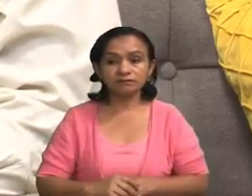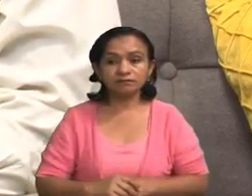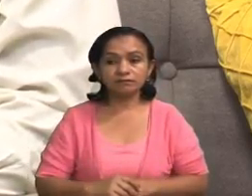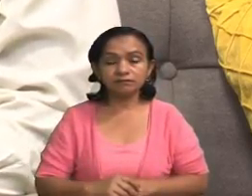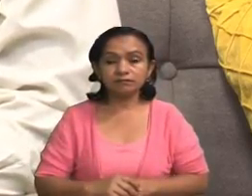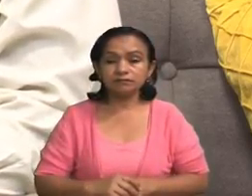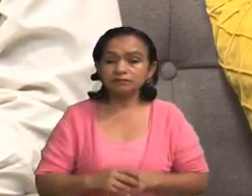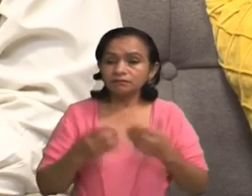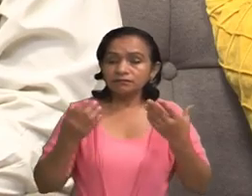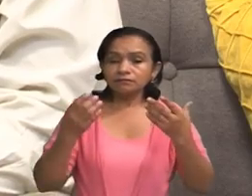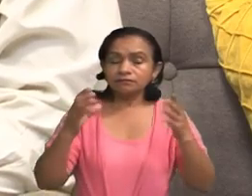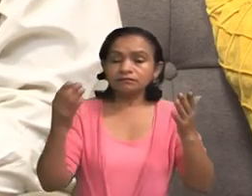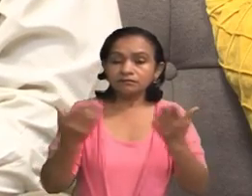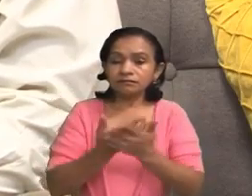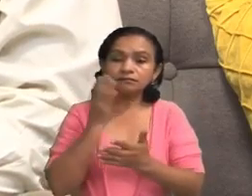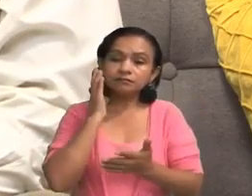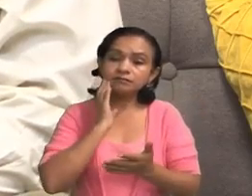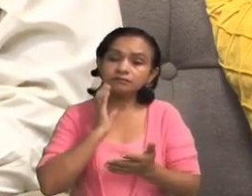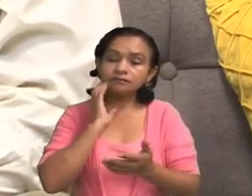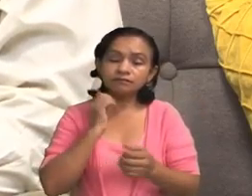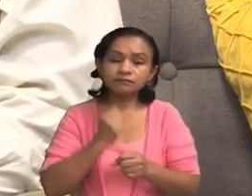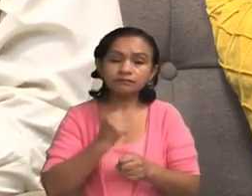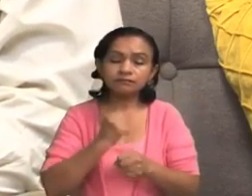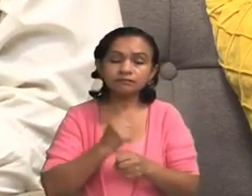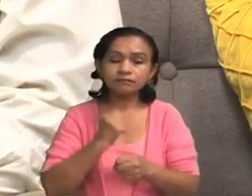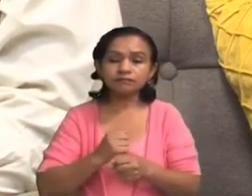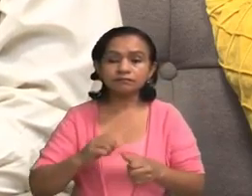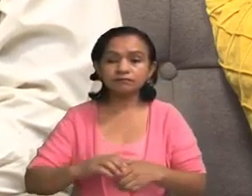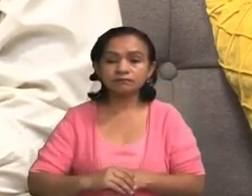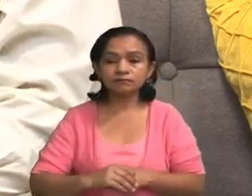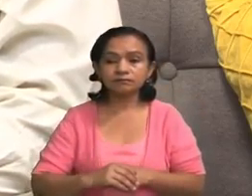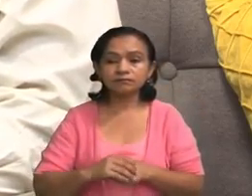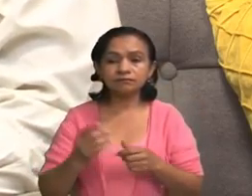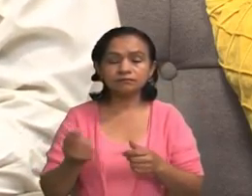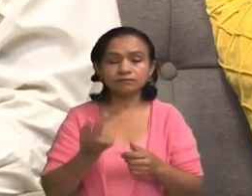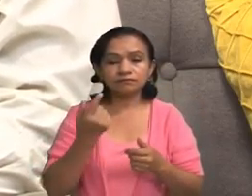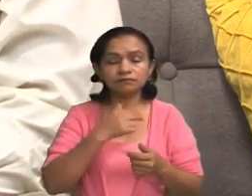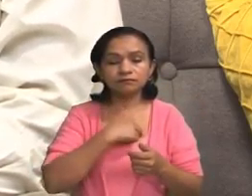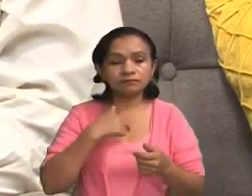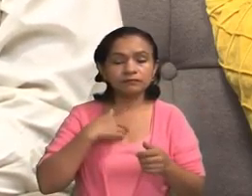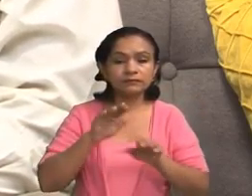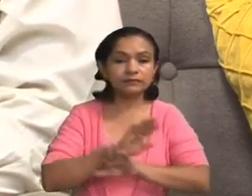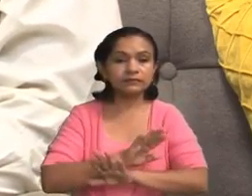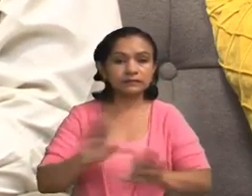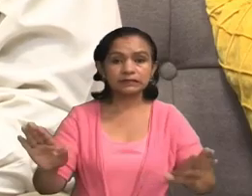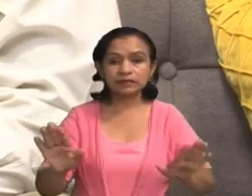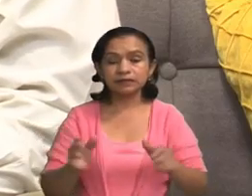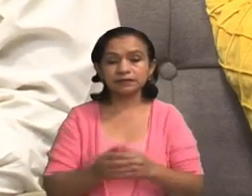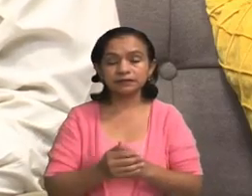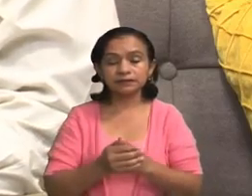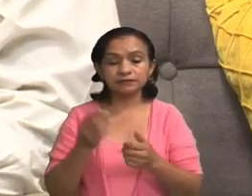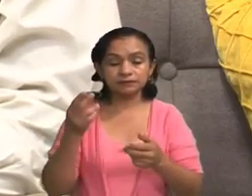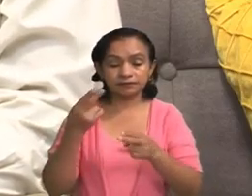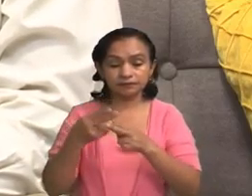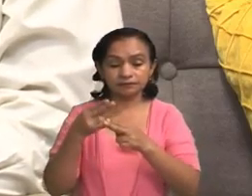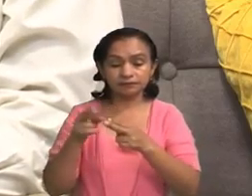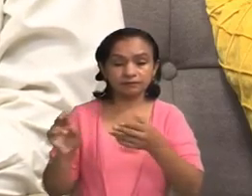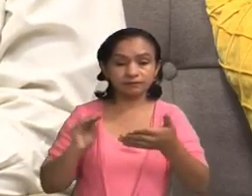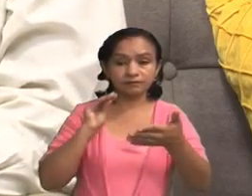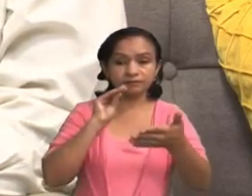o de emprendimiento o de experiencia, esa convocatoria cerró. Ya había que inscribirse